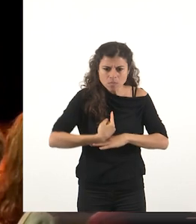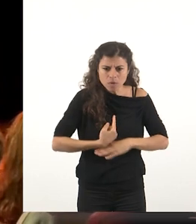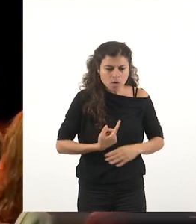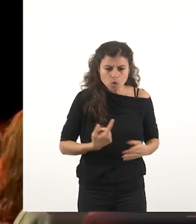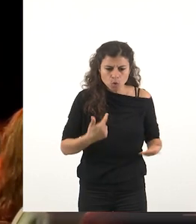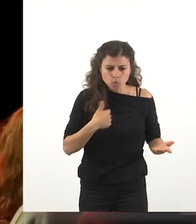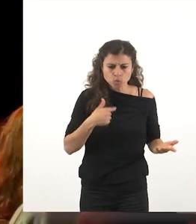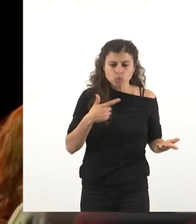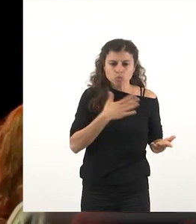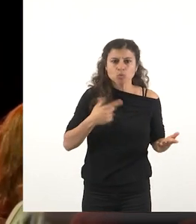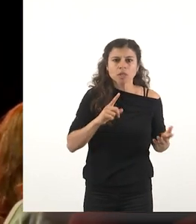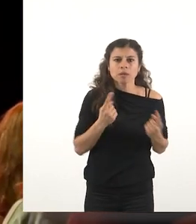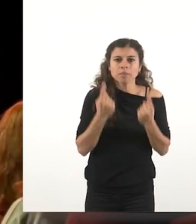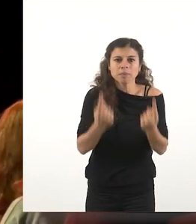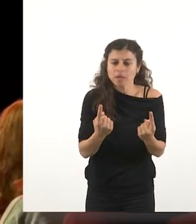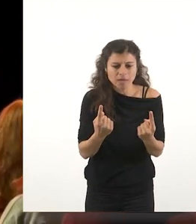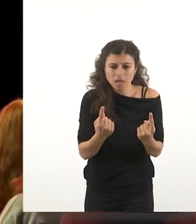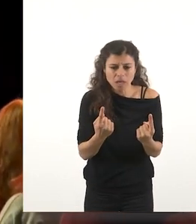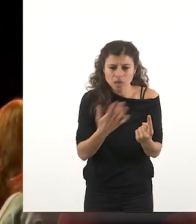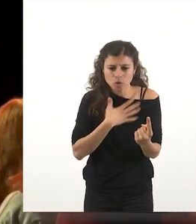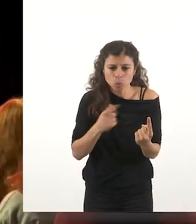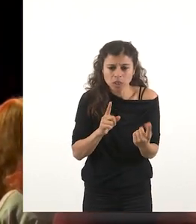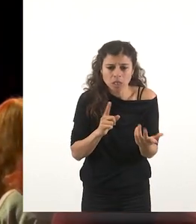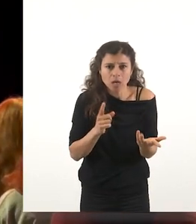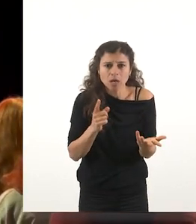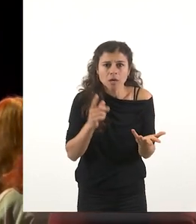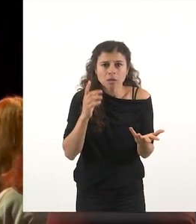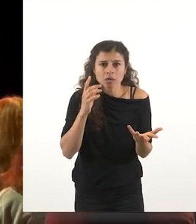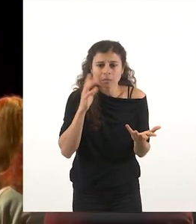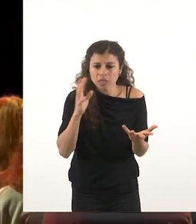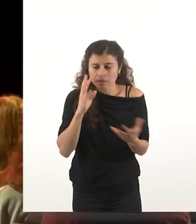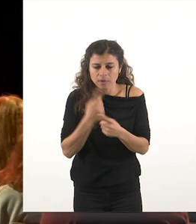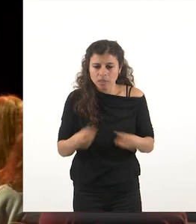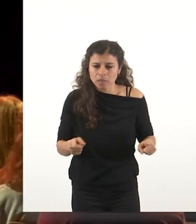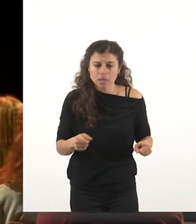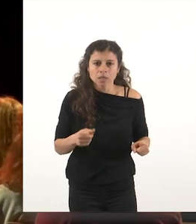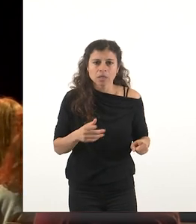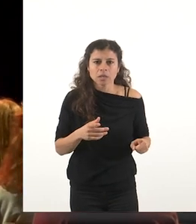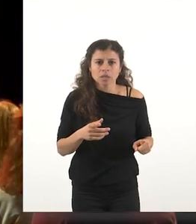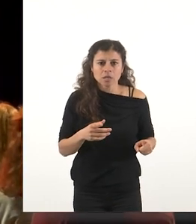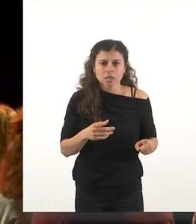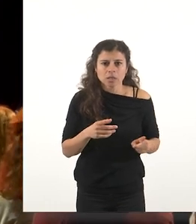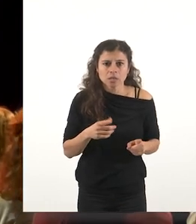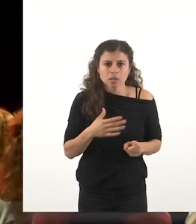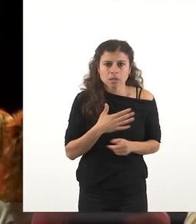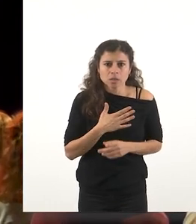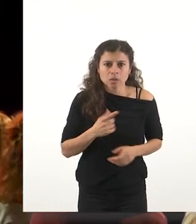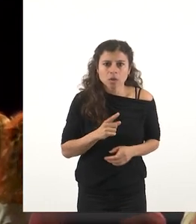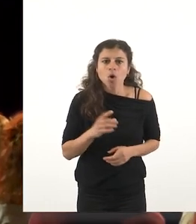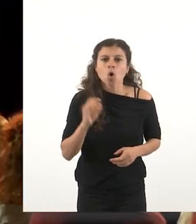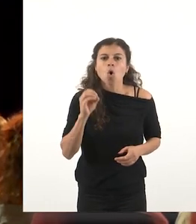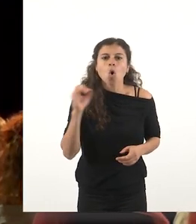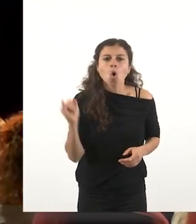quería que mi primera vez fuera así, Antonio. No me la escribía así en el diario. Me lo imaginaba de otra manera, Antonio. Ojalá mi Pamela adolescente en ese